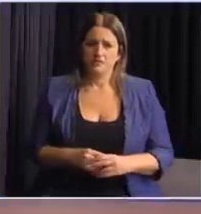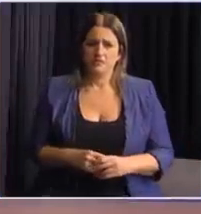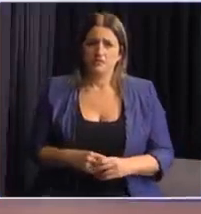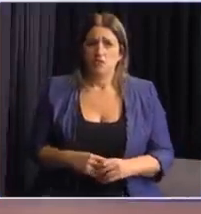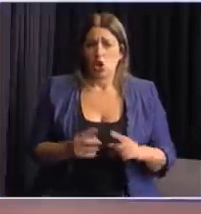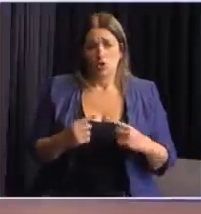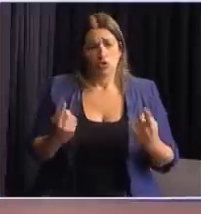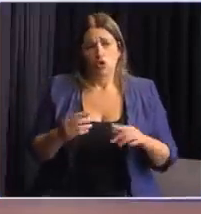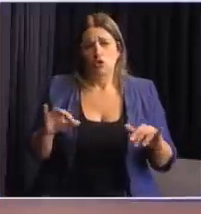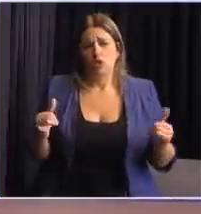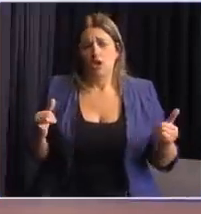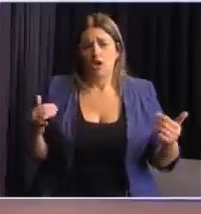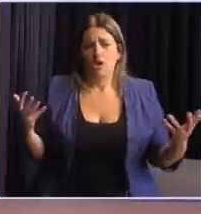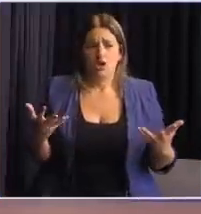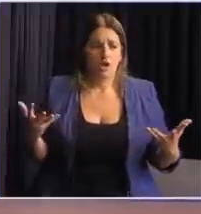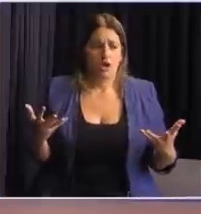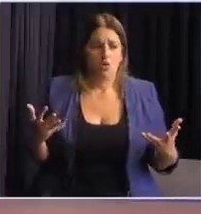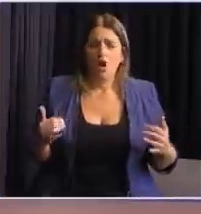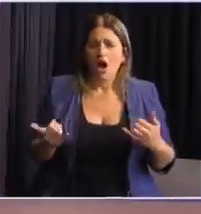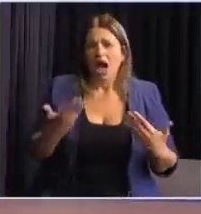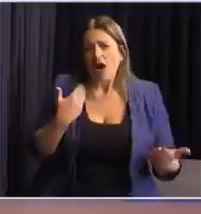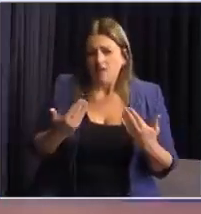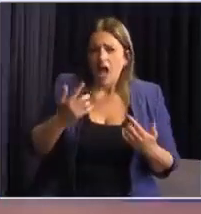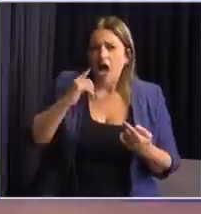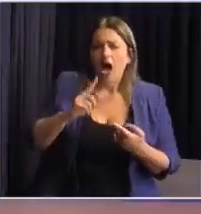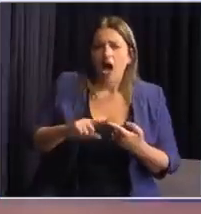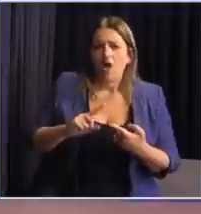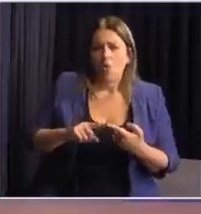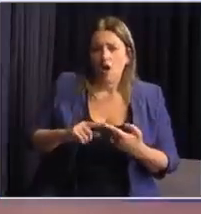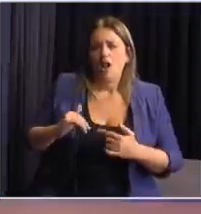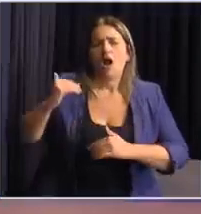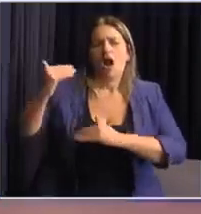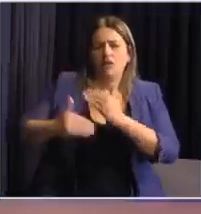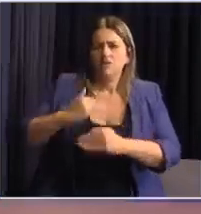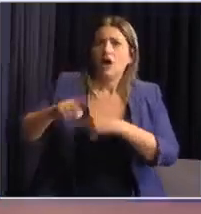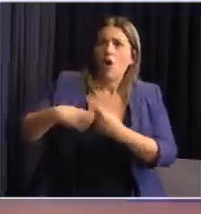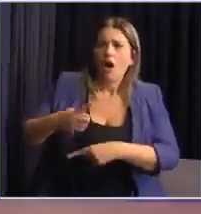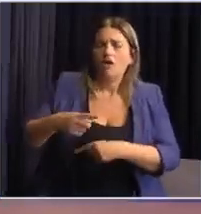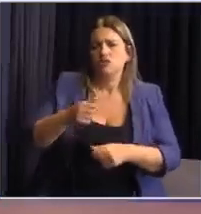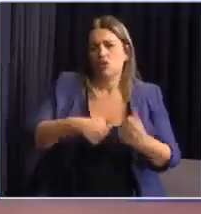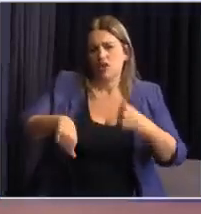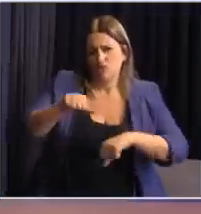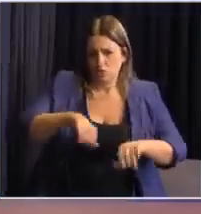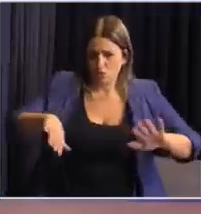De hecho, estamos en conversaciones avanzadas con otro laboratorio.